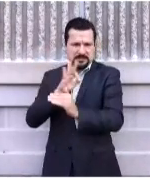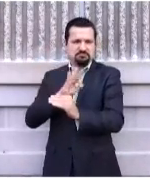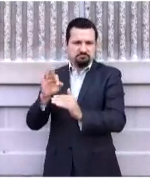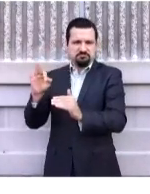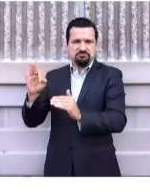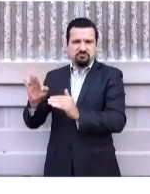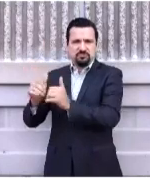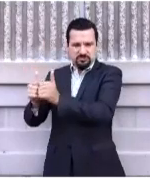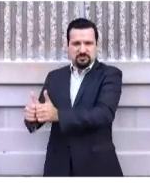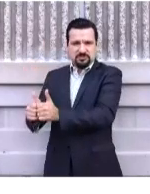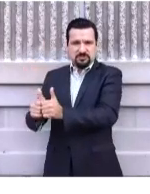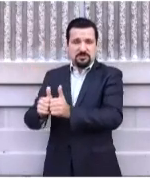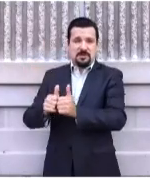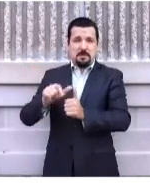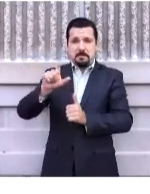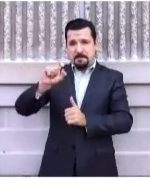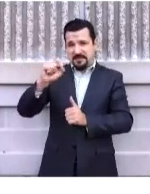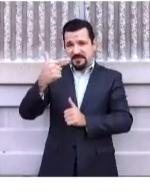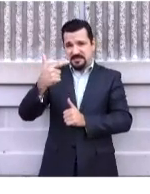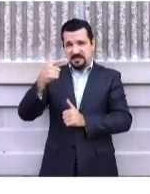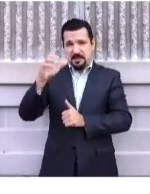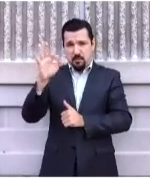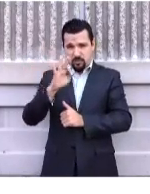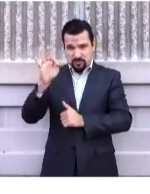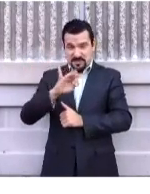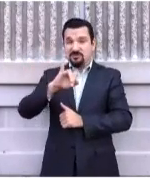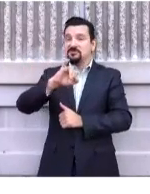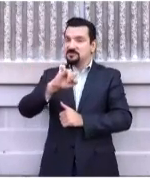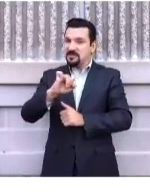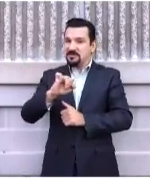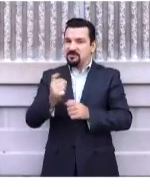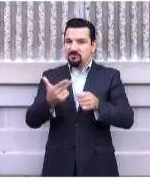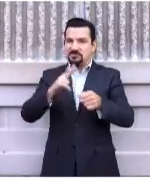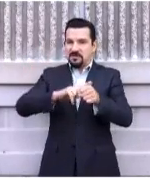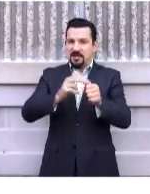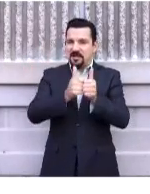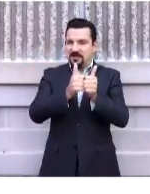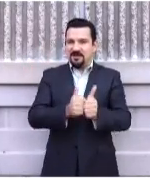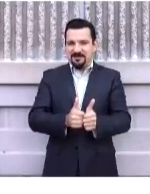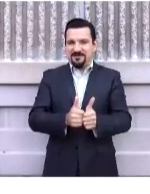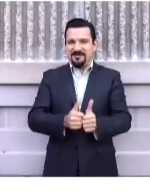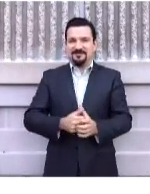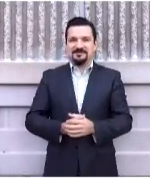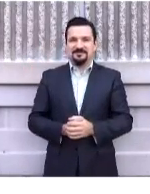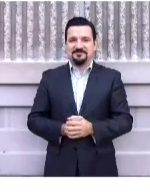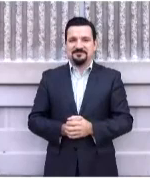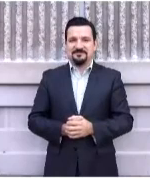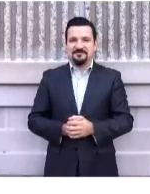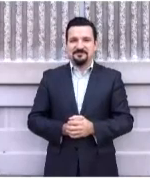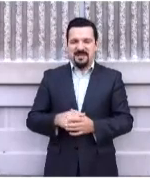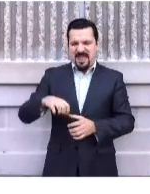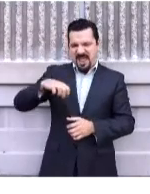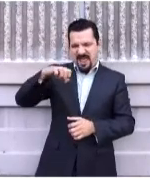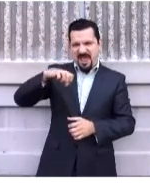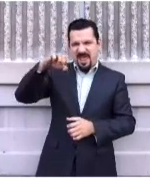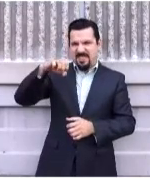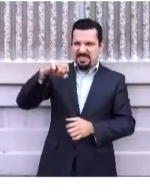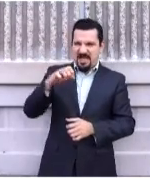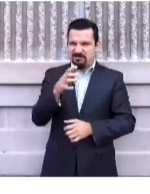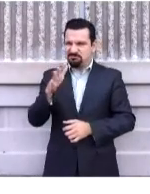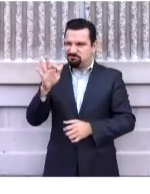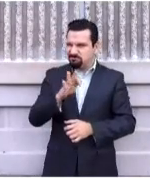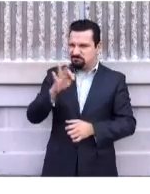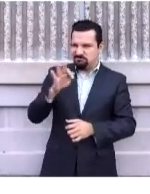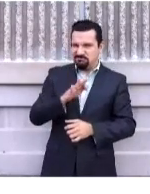de ellos, 27%, tuvieron que ser hospitalizados. La edad promedio a la que los pacientes